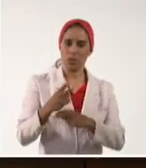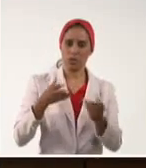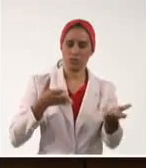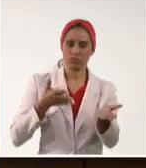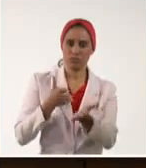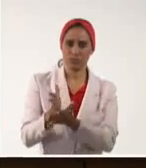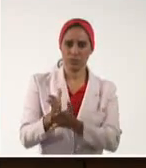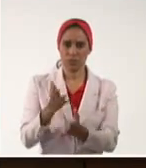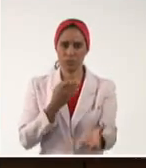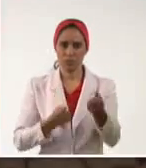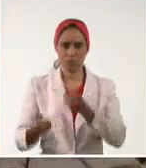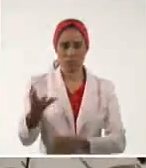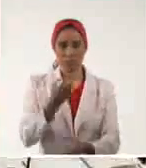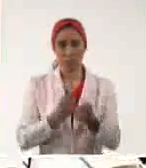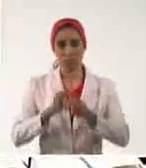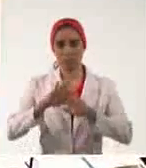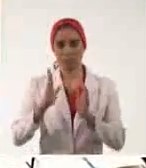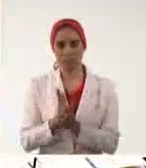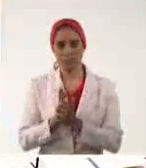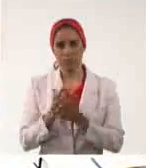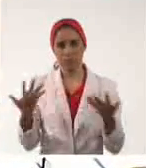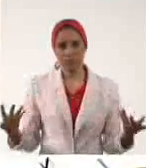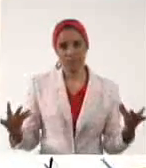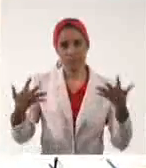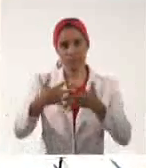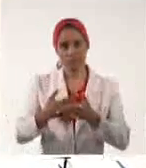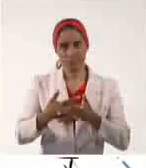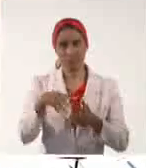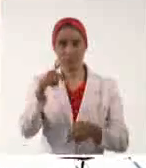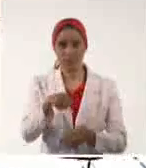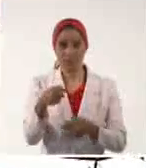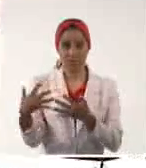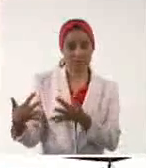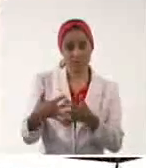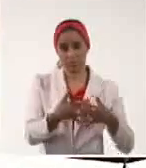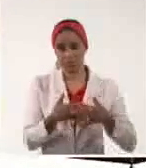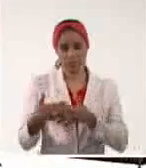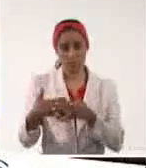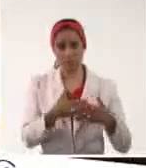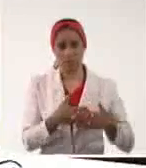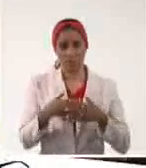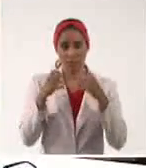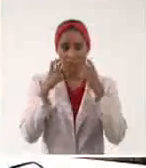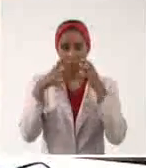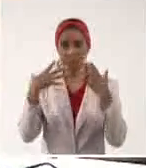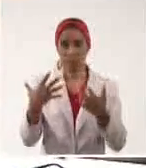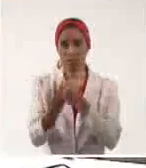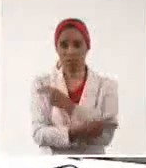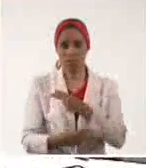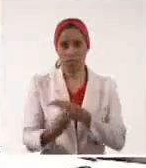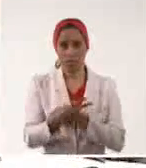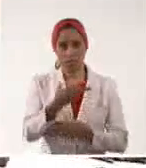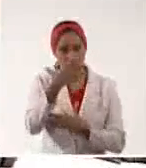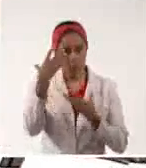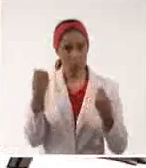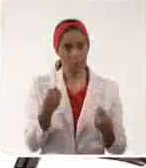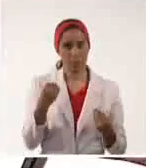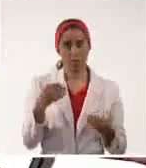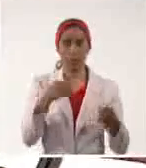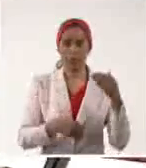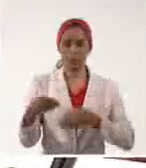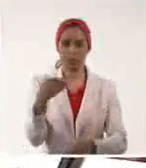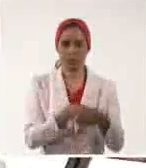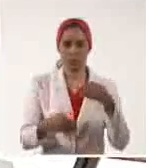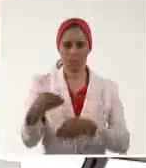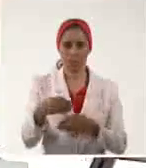elementos vinculados a la extrema derecha de Miami, en los que no se descarta la participación de agencias